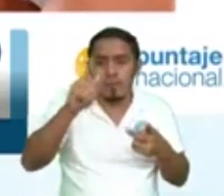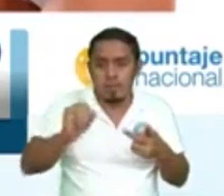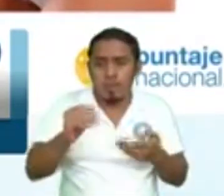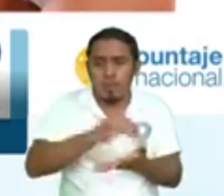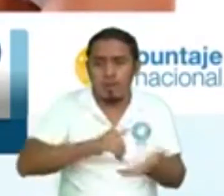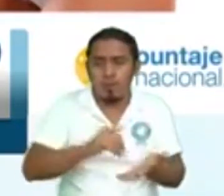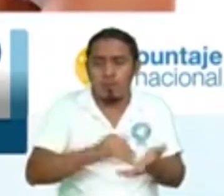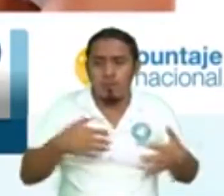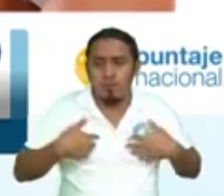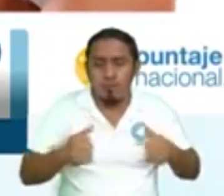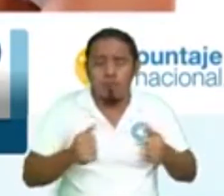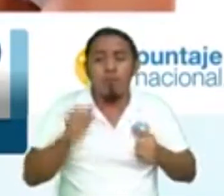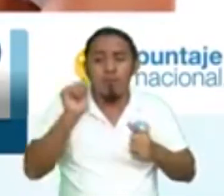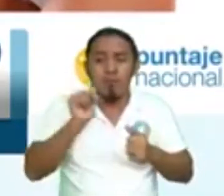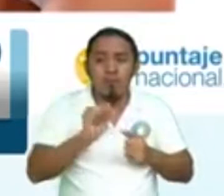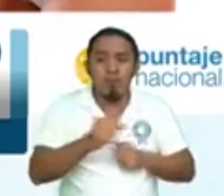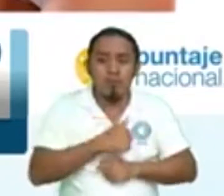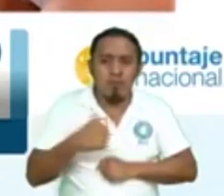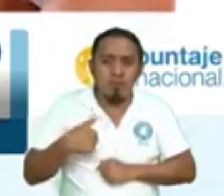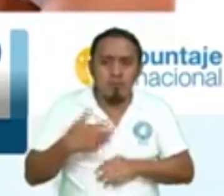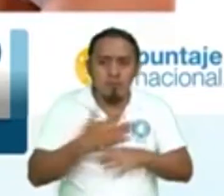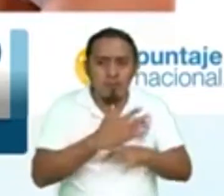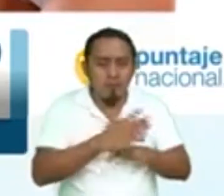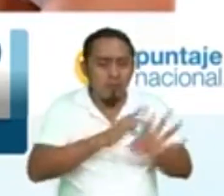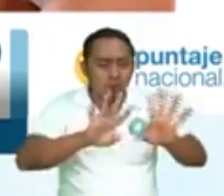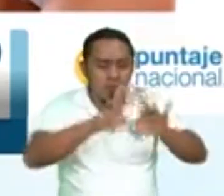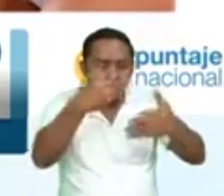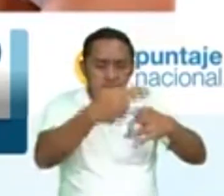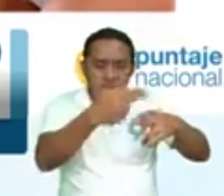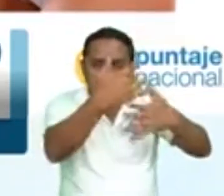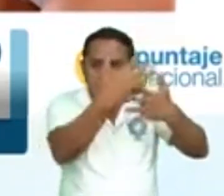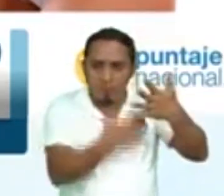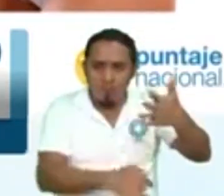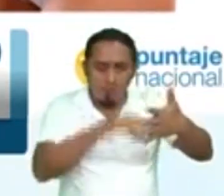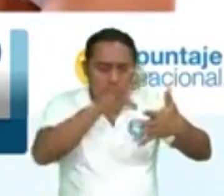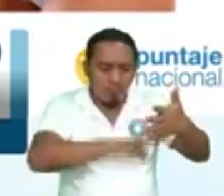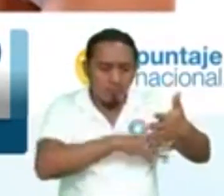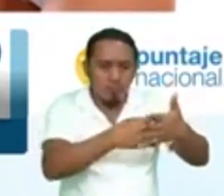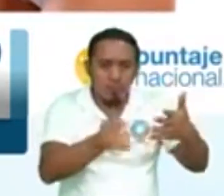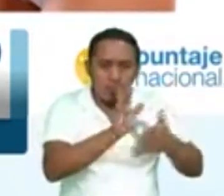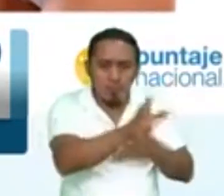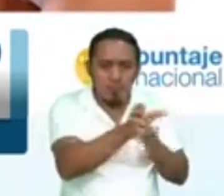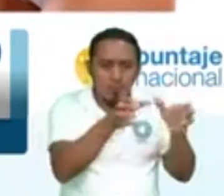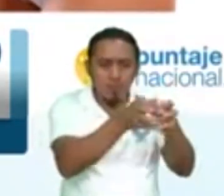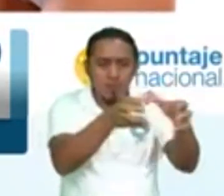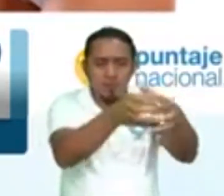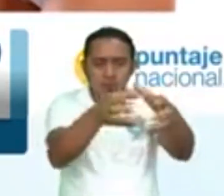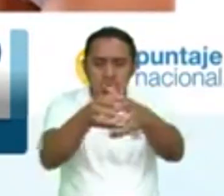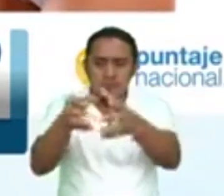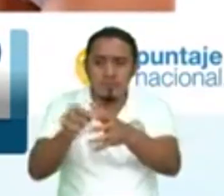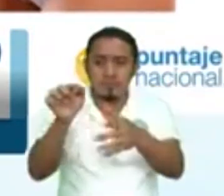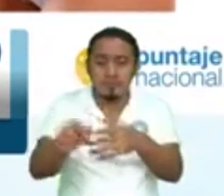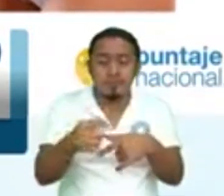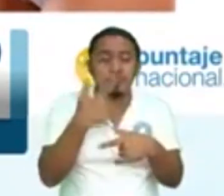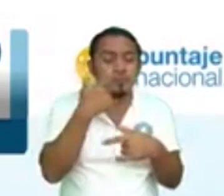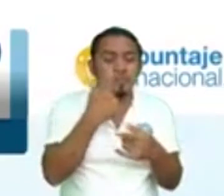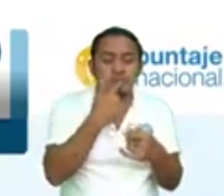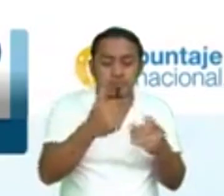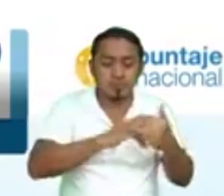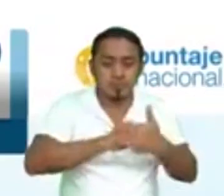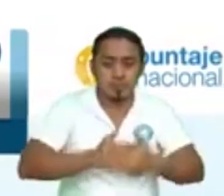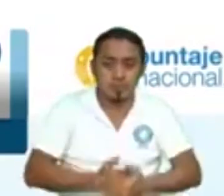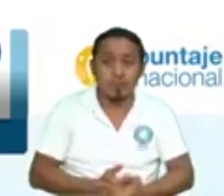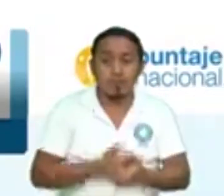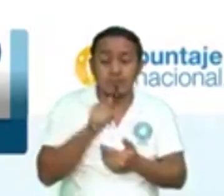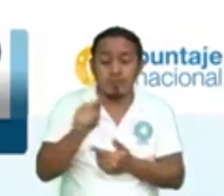un censo gerencial de todas las pacientes embarazadas, ya conocen las pacientes de su comunidad, y por lo general estas pacientes que tienen esas